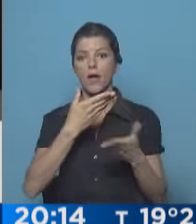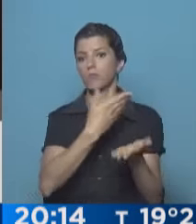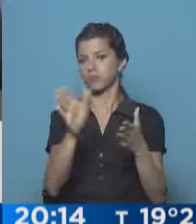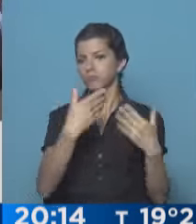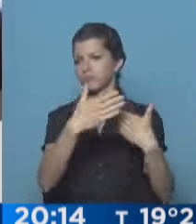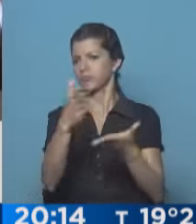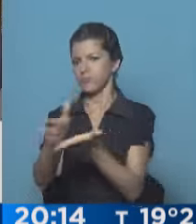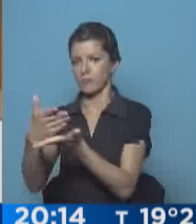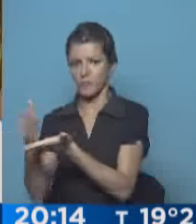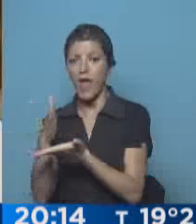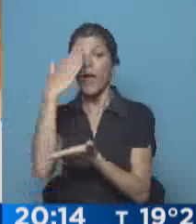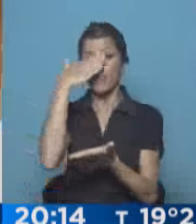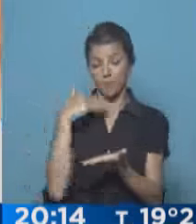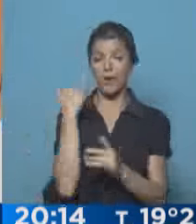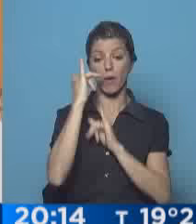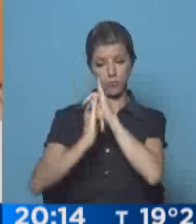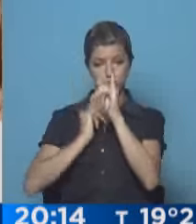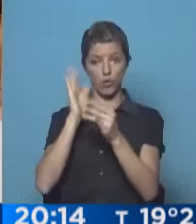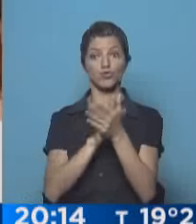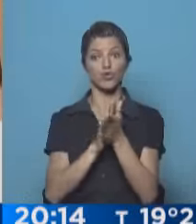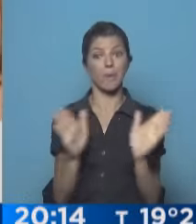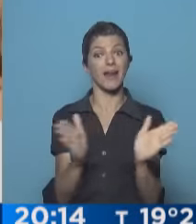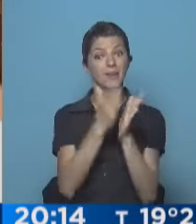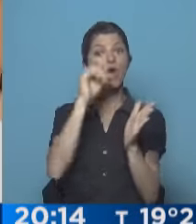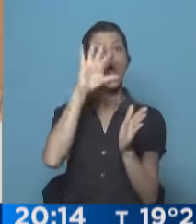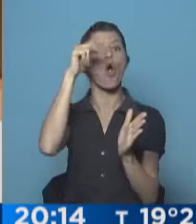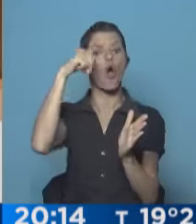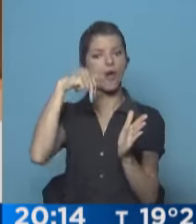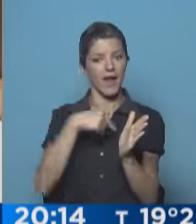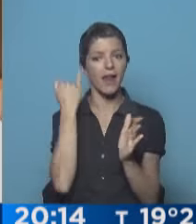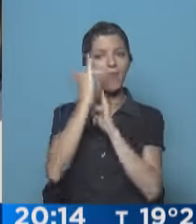después de recitar versículos del Corán.